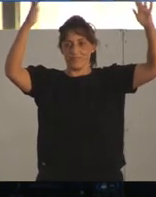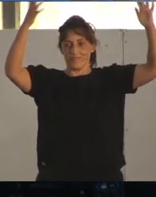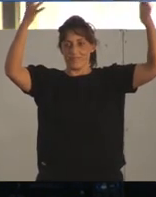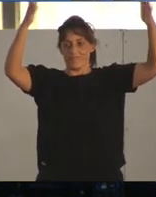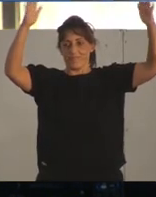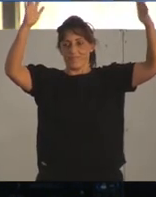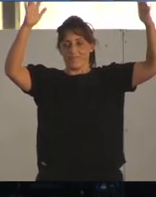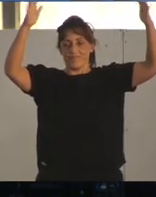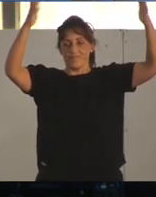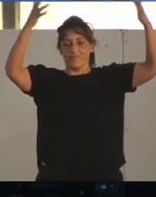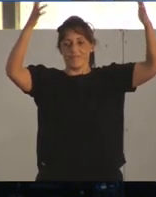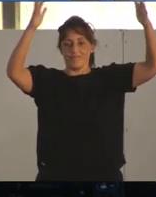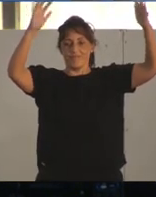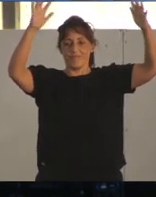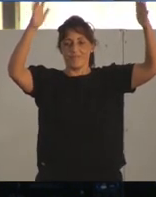Levantamos la mano, así.